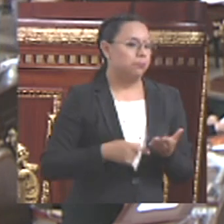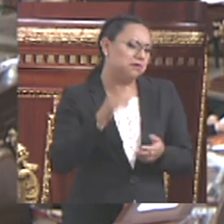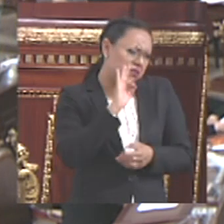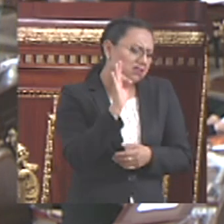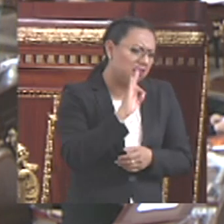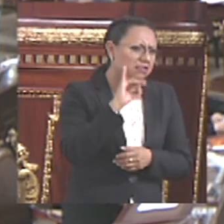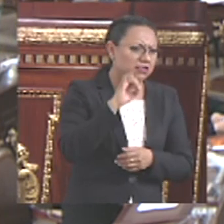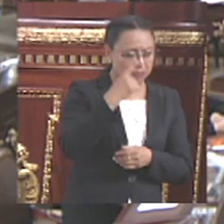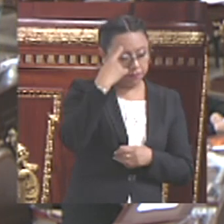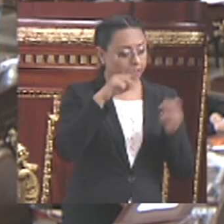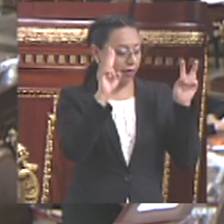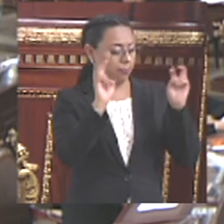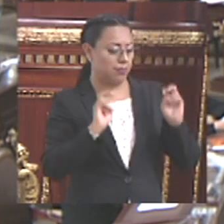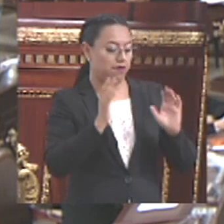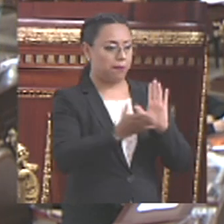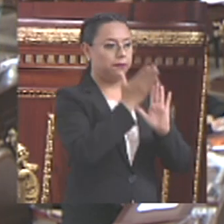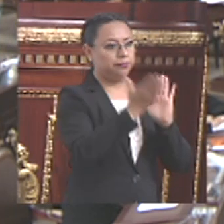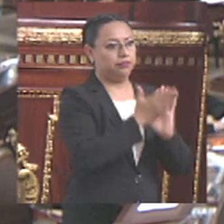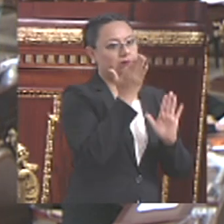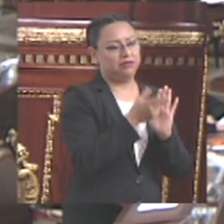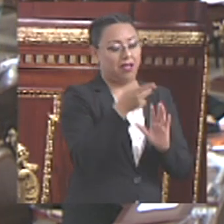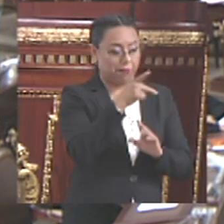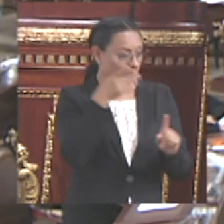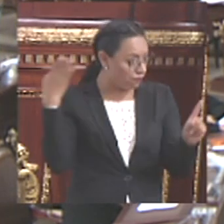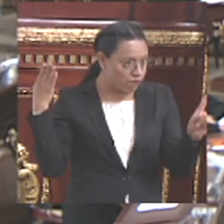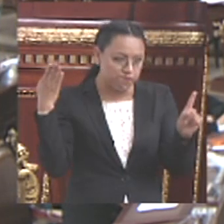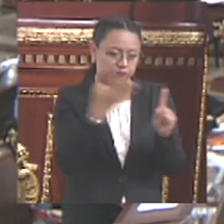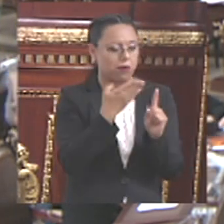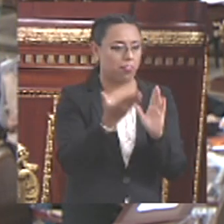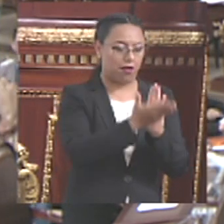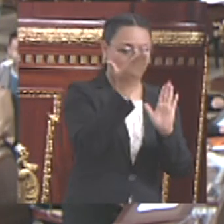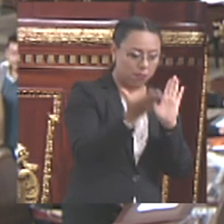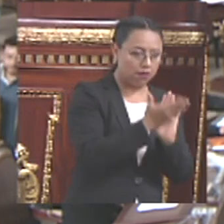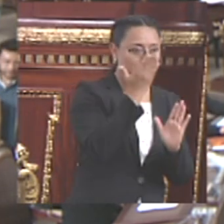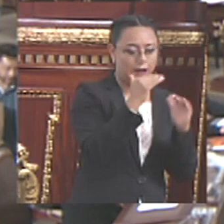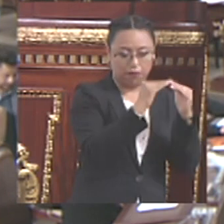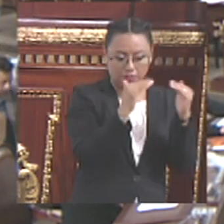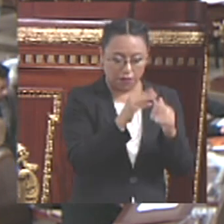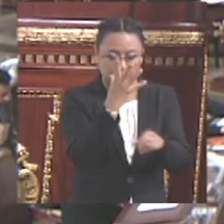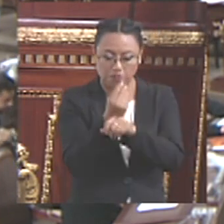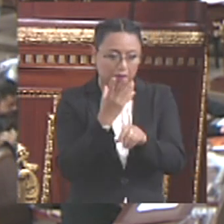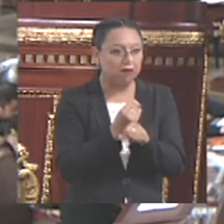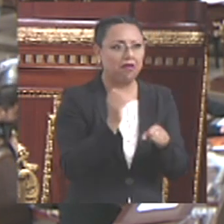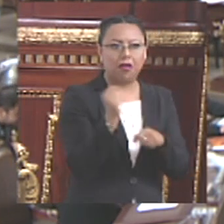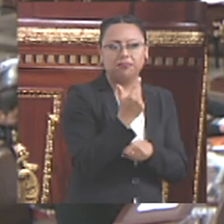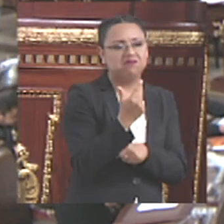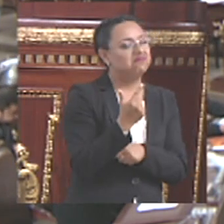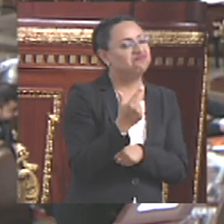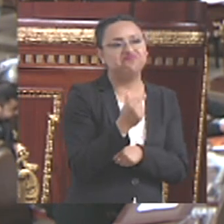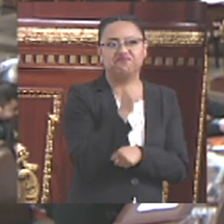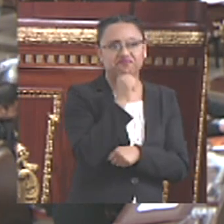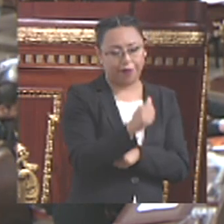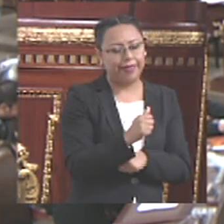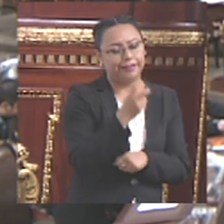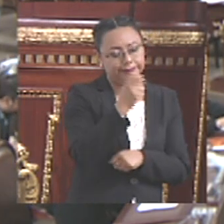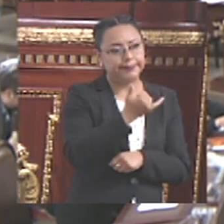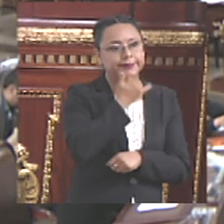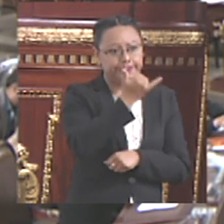que seguramente nada o poco tenían que ver con la reconstrucción, y ahí fue el grave error. No